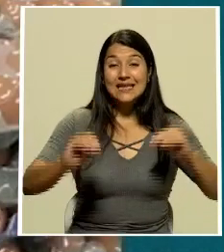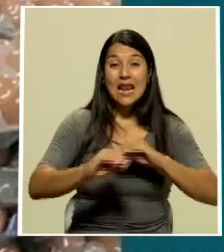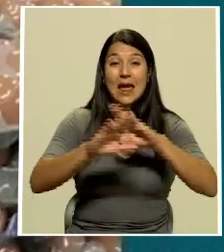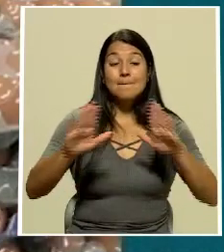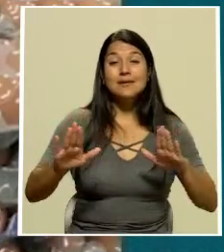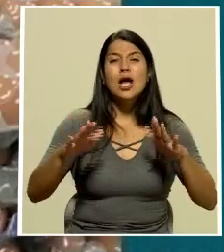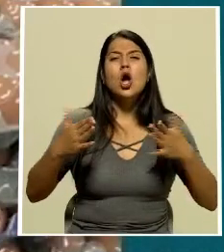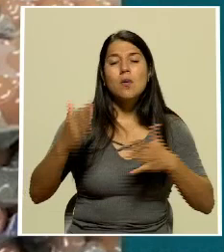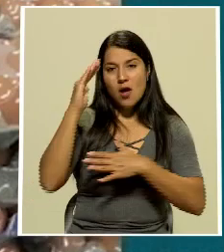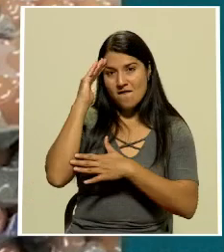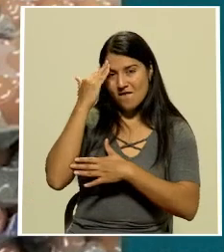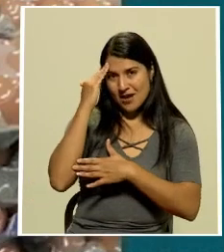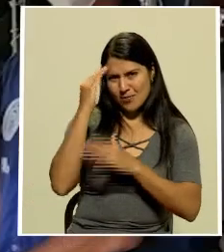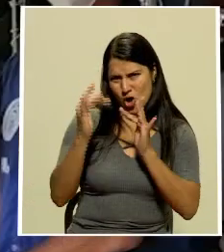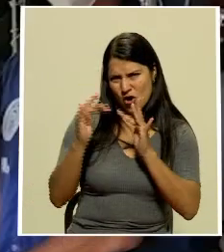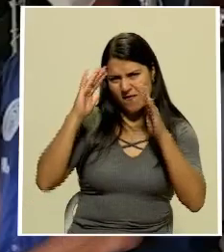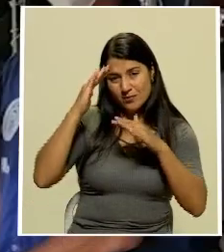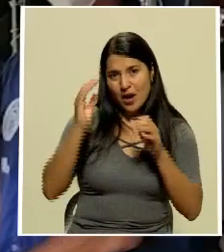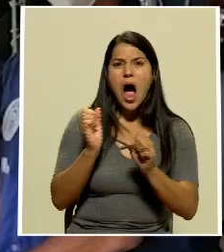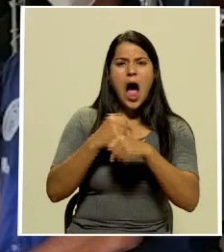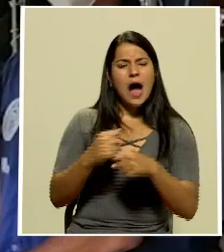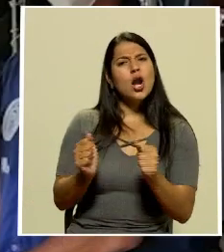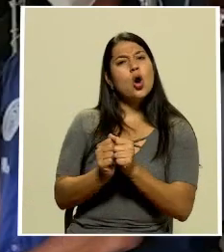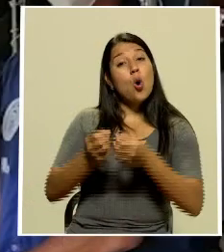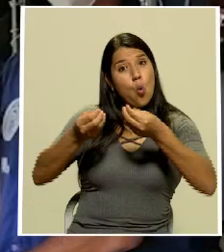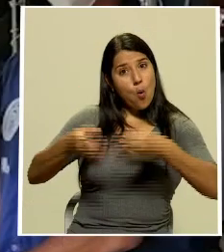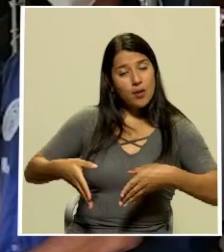por medio del Facebook Hacelo con Huevos.